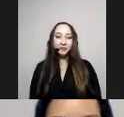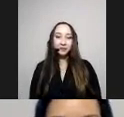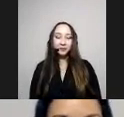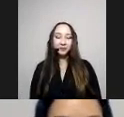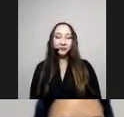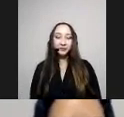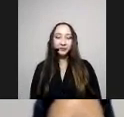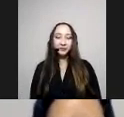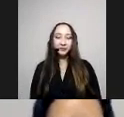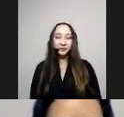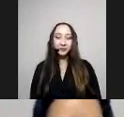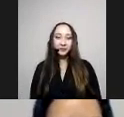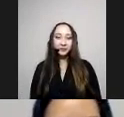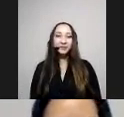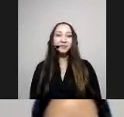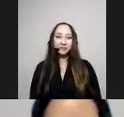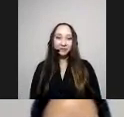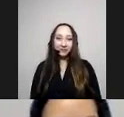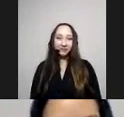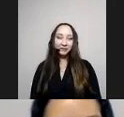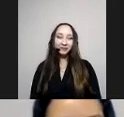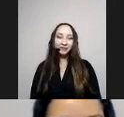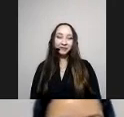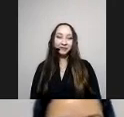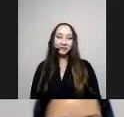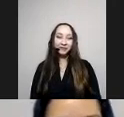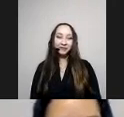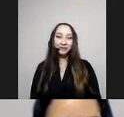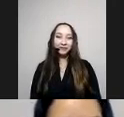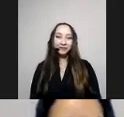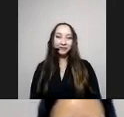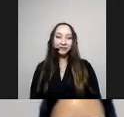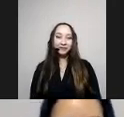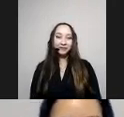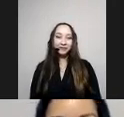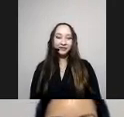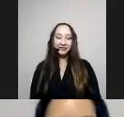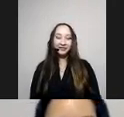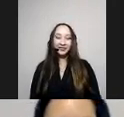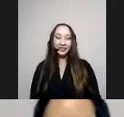que, bueno, muchas gracias, Carelis, nuevamente y aquí les cedo los micrófonos a Elisa.